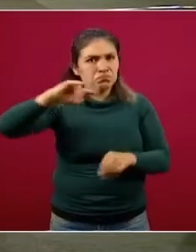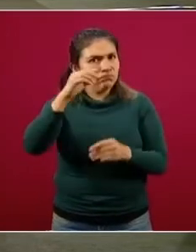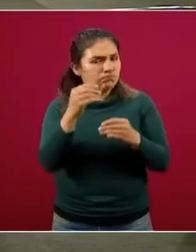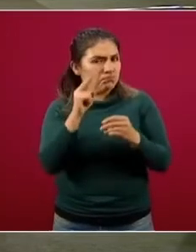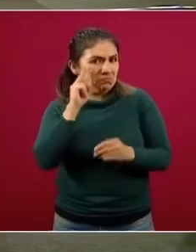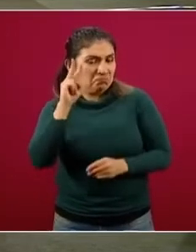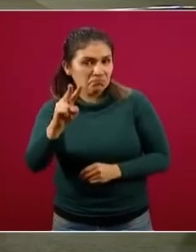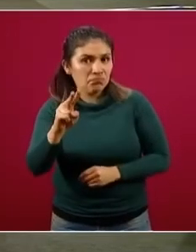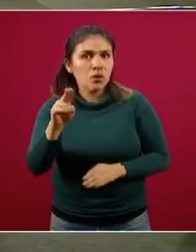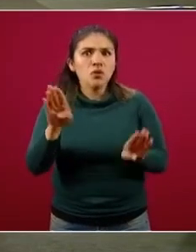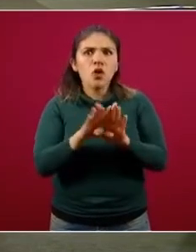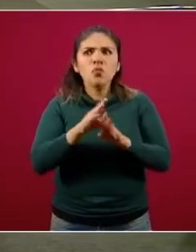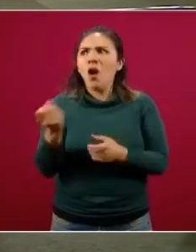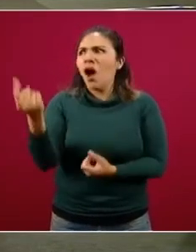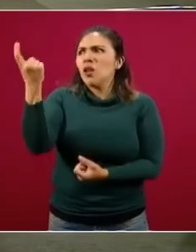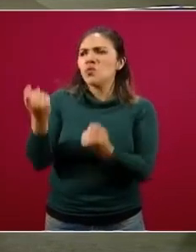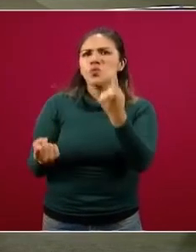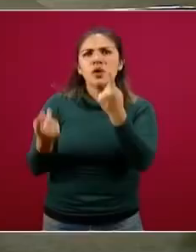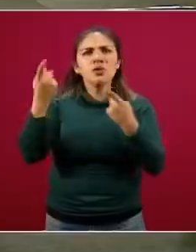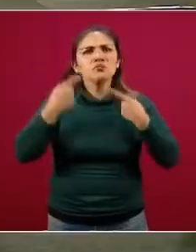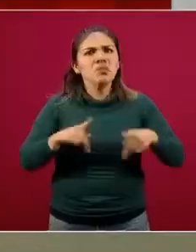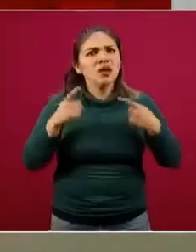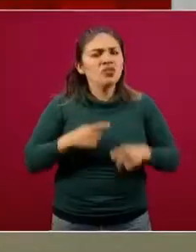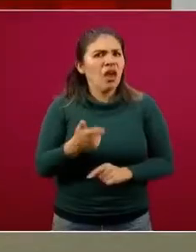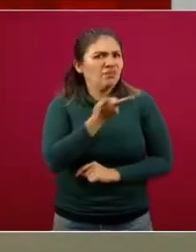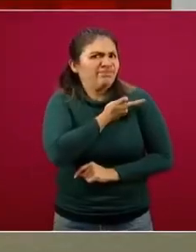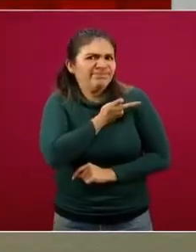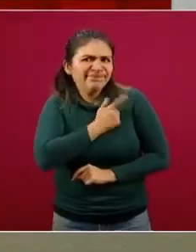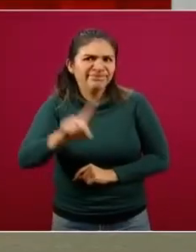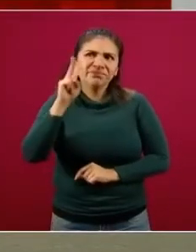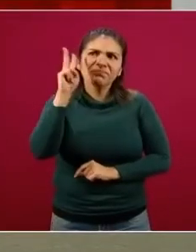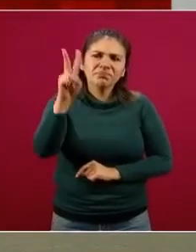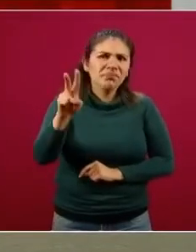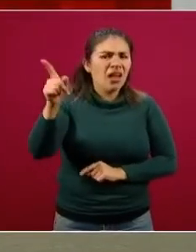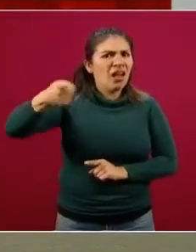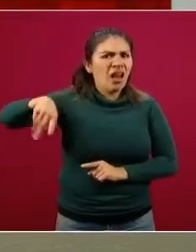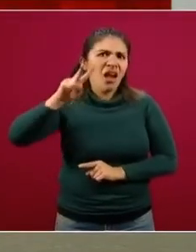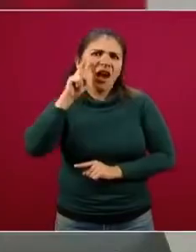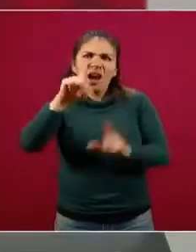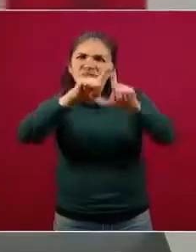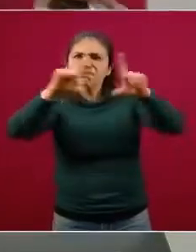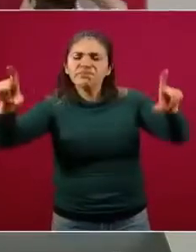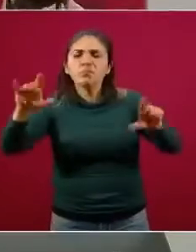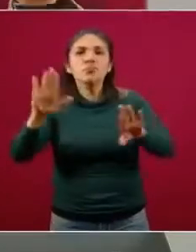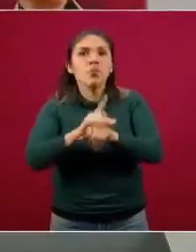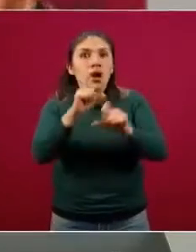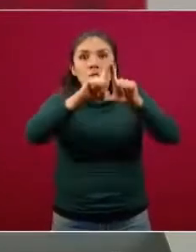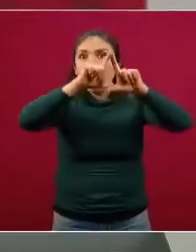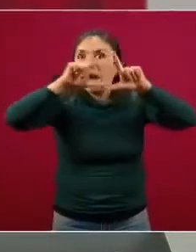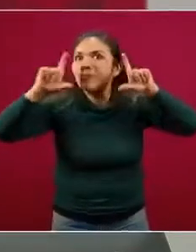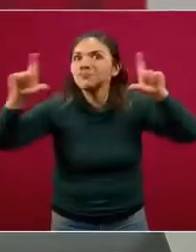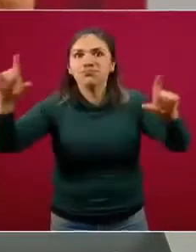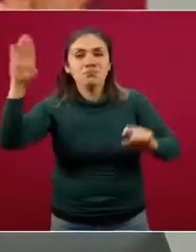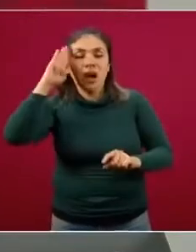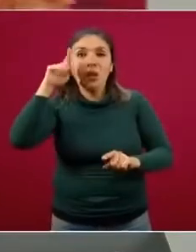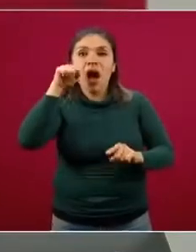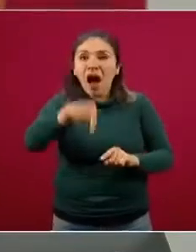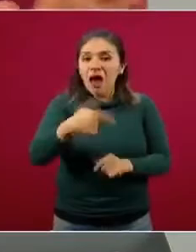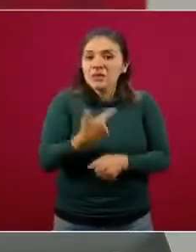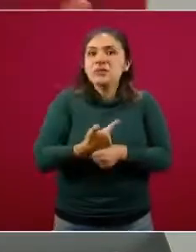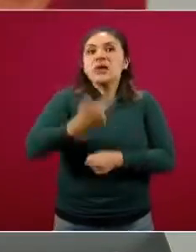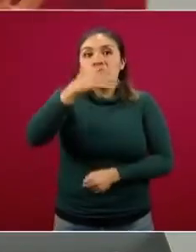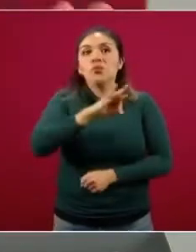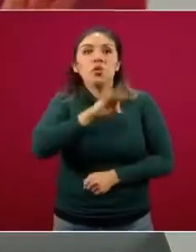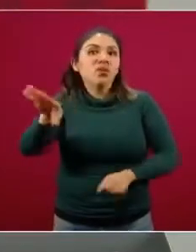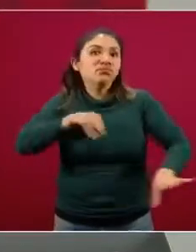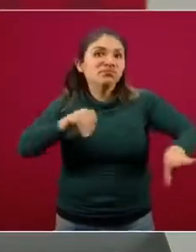Naturalmente disgustaron a algunos de los miembros de la comunidad de la central de abastos porque pusieron de manera muy prominente riesgo sanitario, riesgo